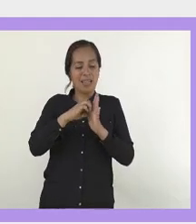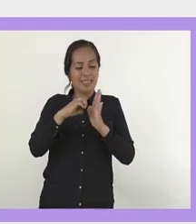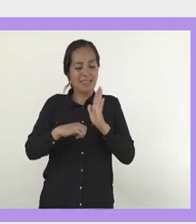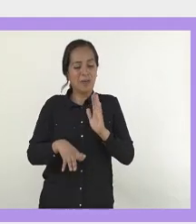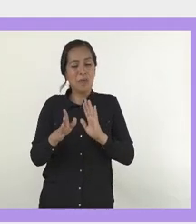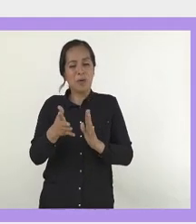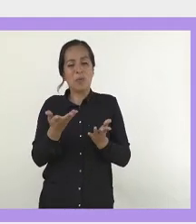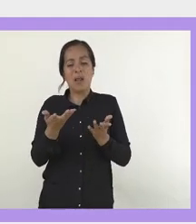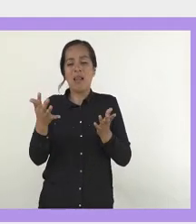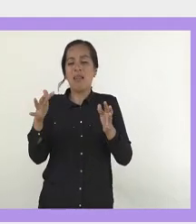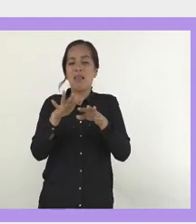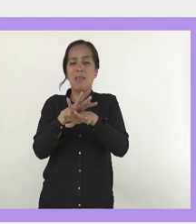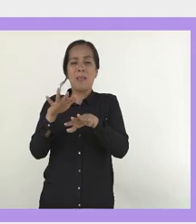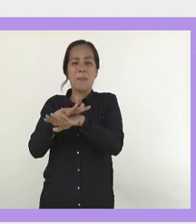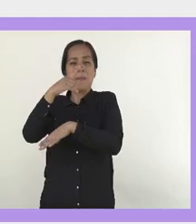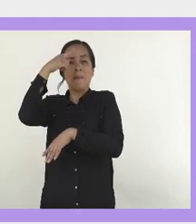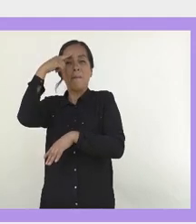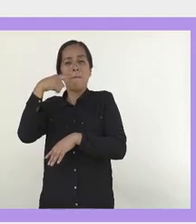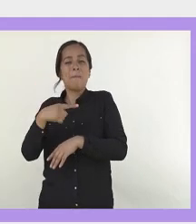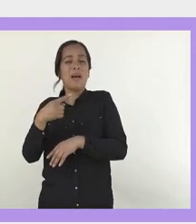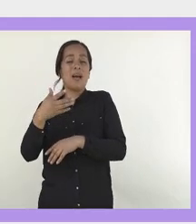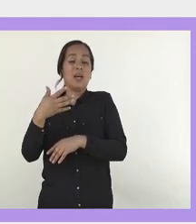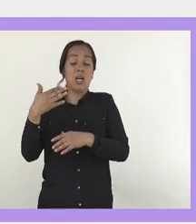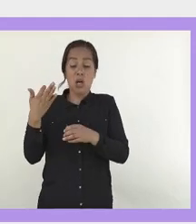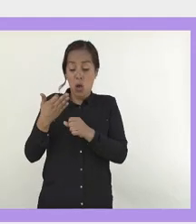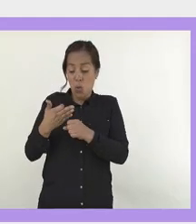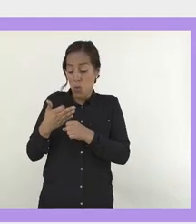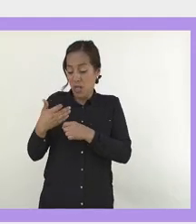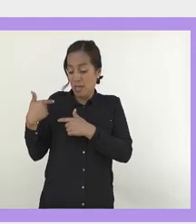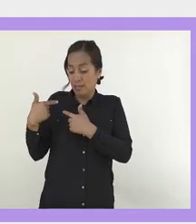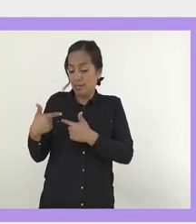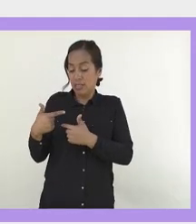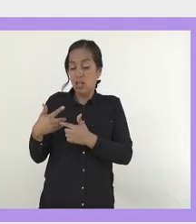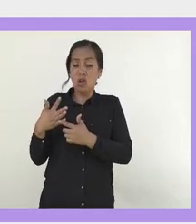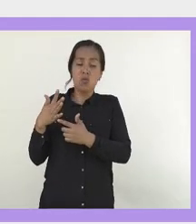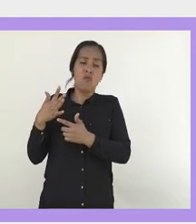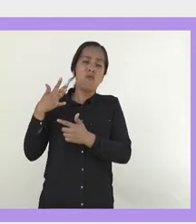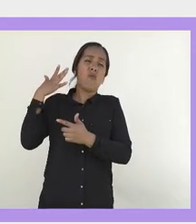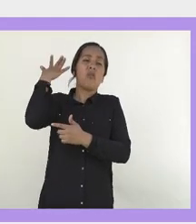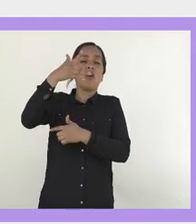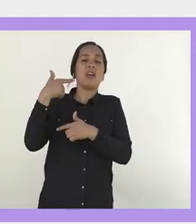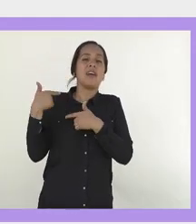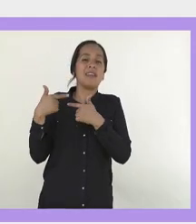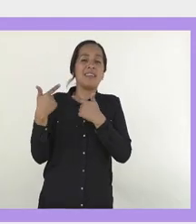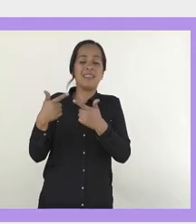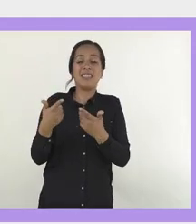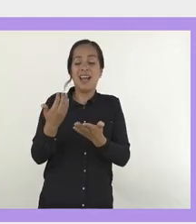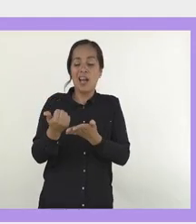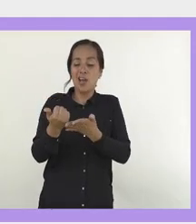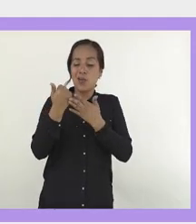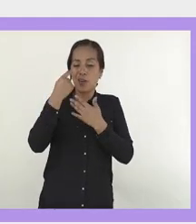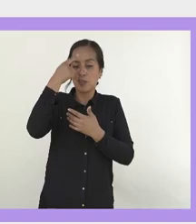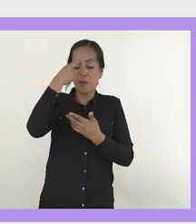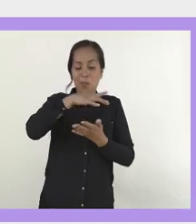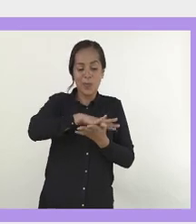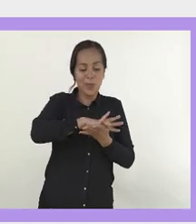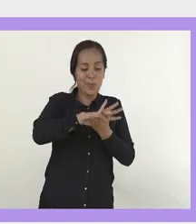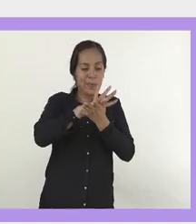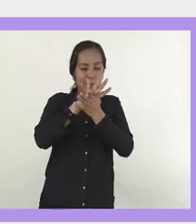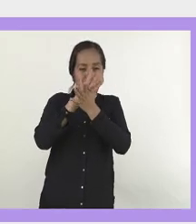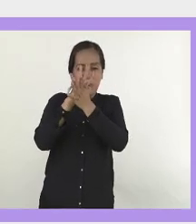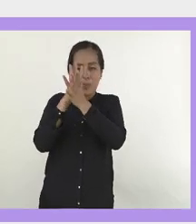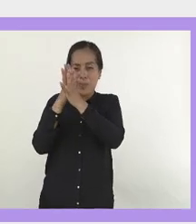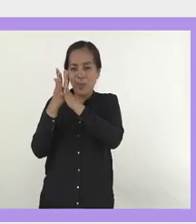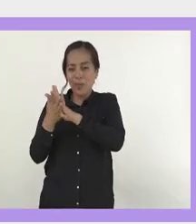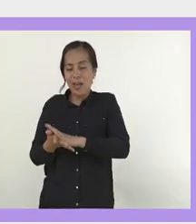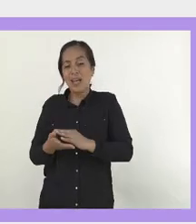agente de cambio para las generaciones actuales y las que siguen no y Ayúdanos a ser parte de esta transformación que se está